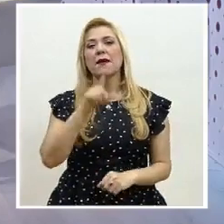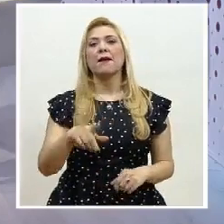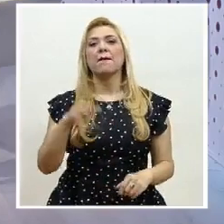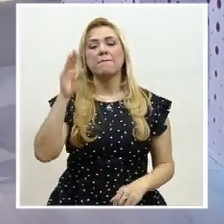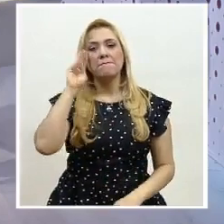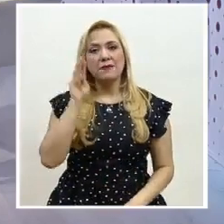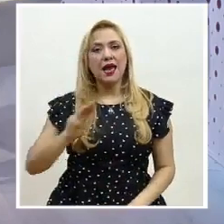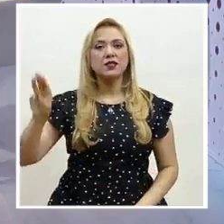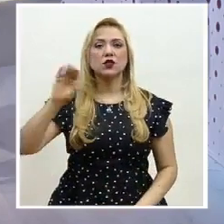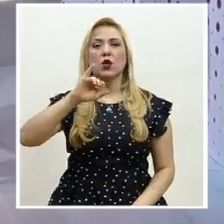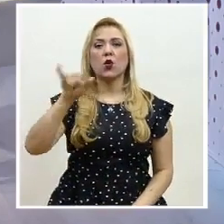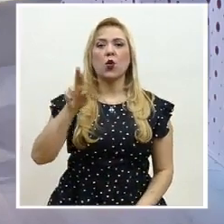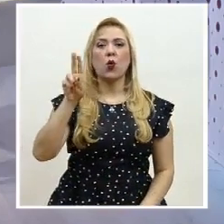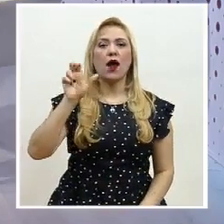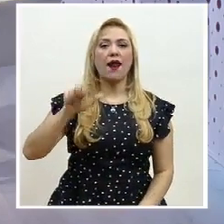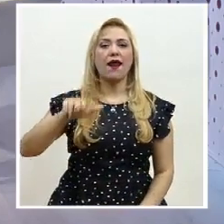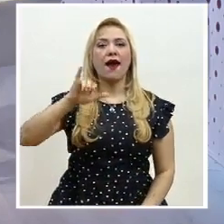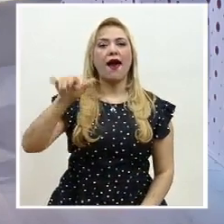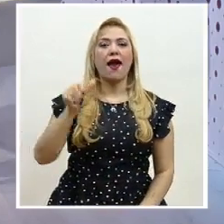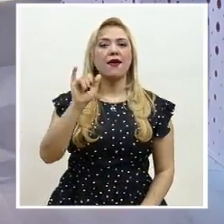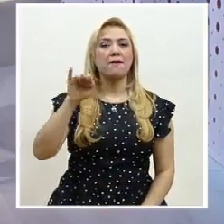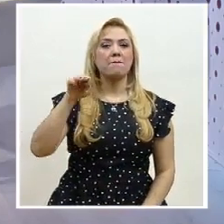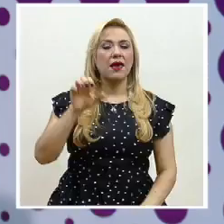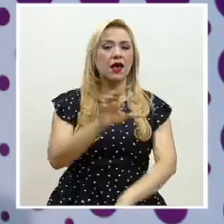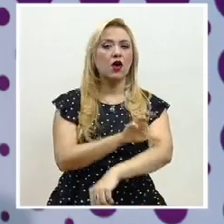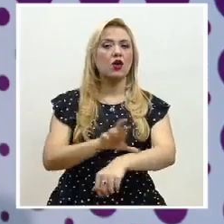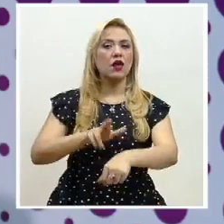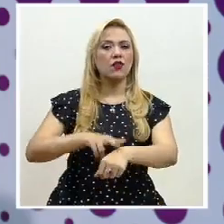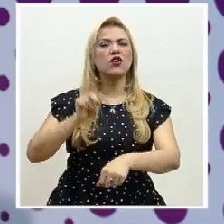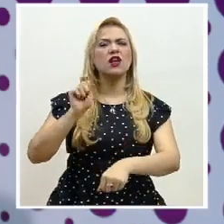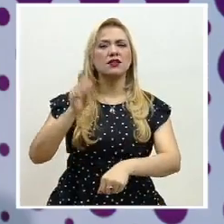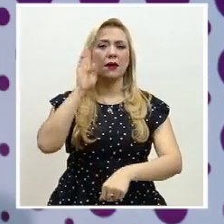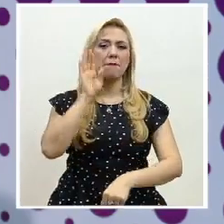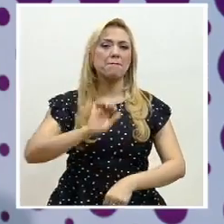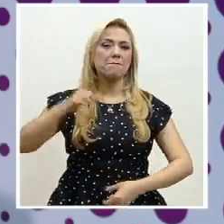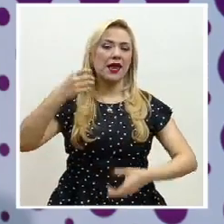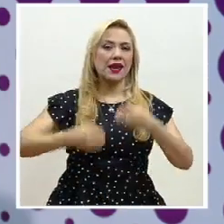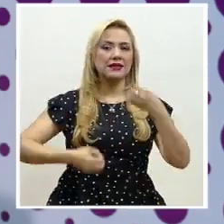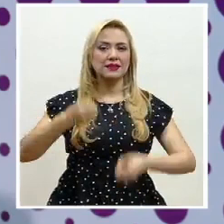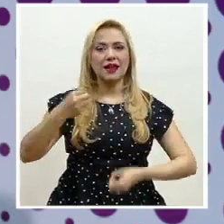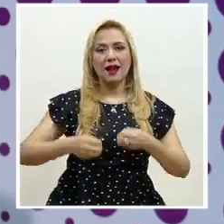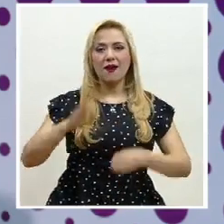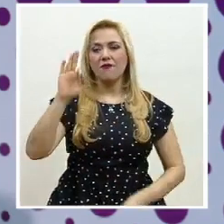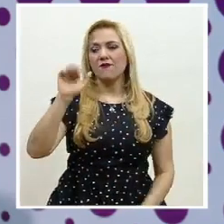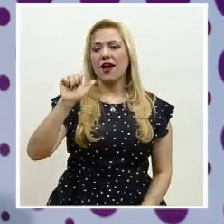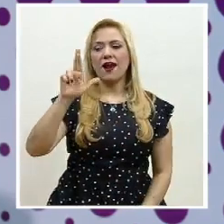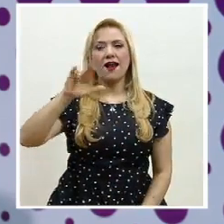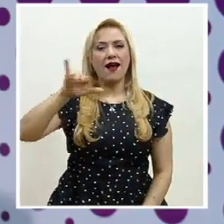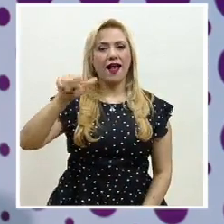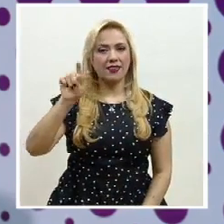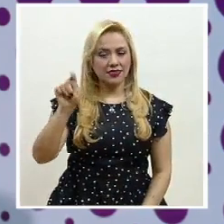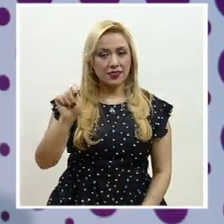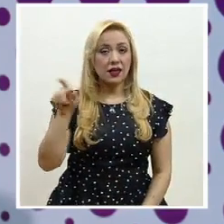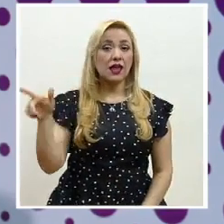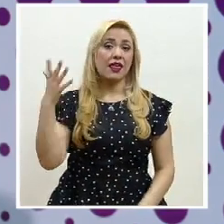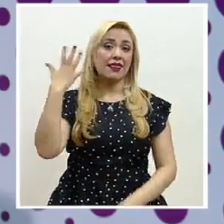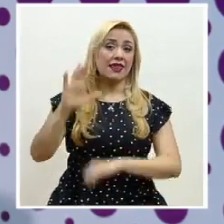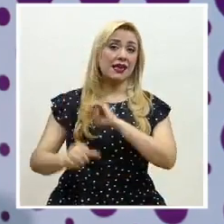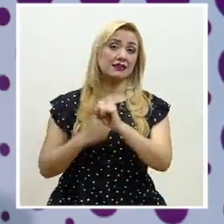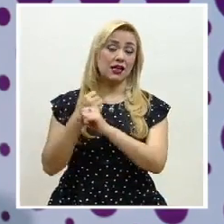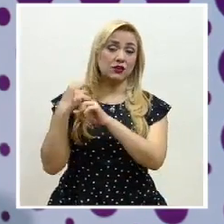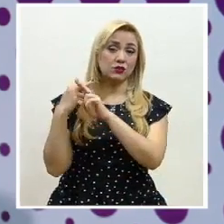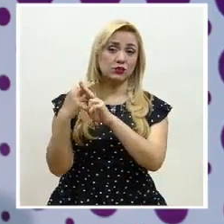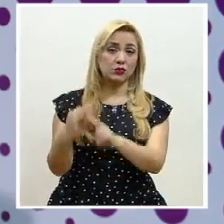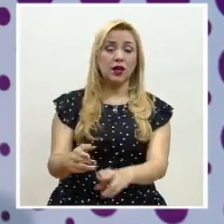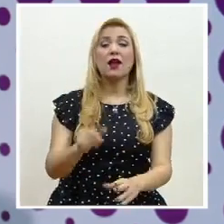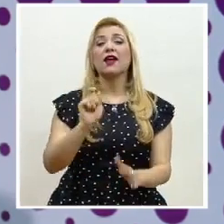Jaime González Varas, secretario de Estudio y Cuenta, también coordinador en la ponencia de la ministra Ana Margarita Ríos Farjat, y cuenta con más de 10 años dedicados al